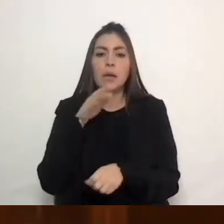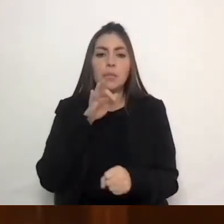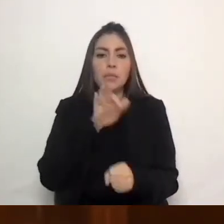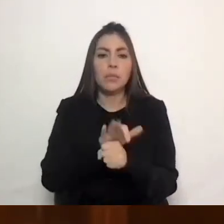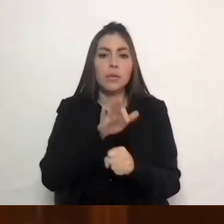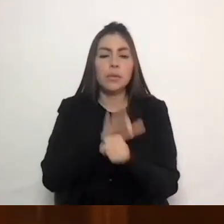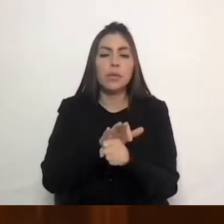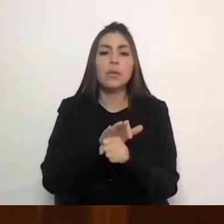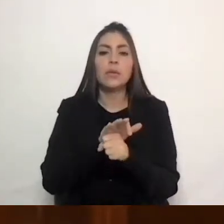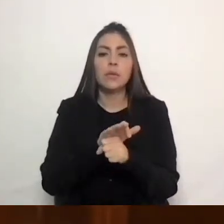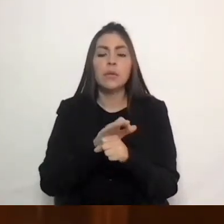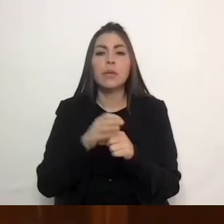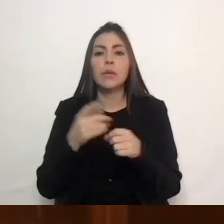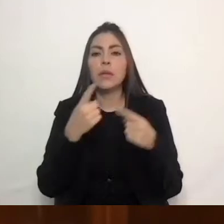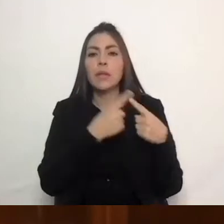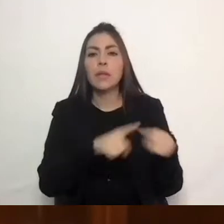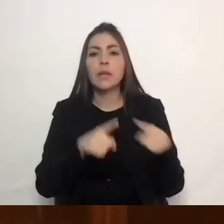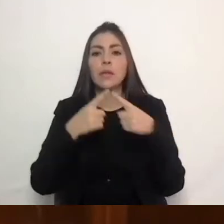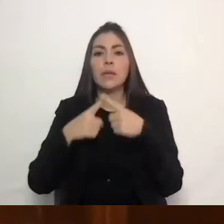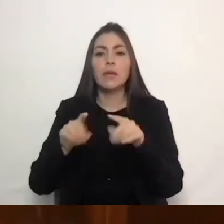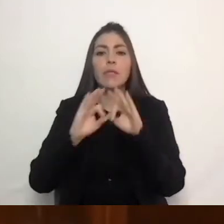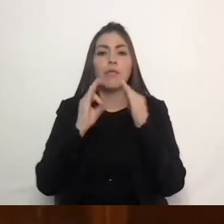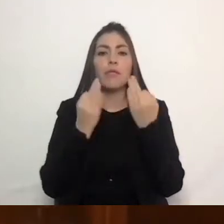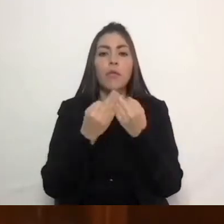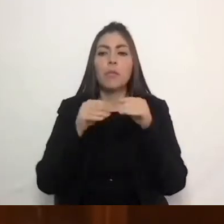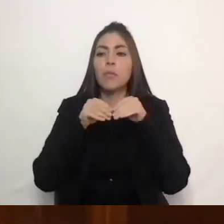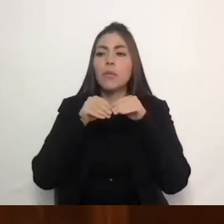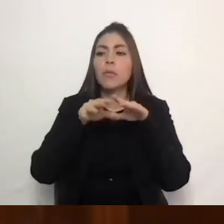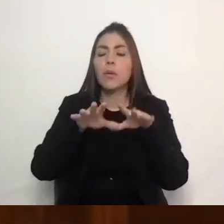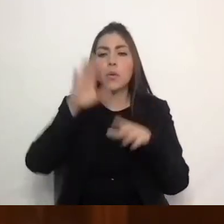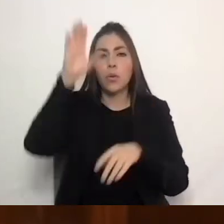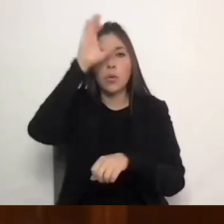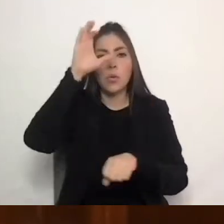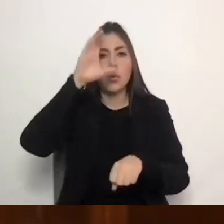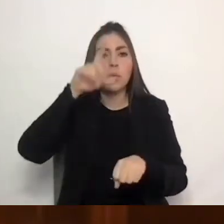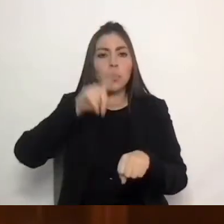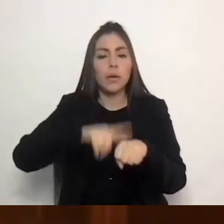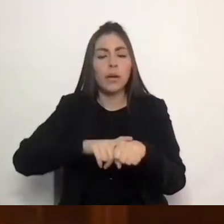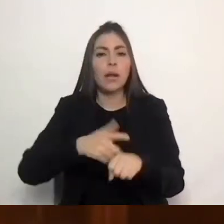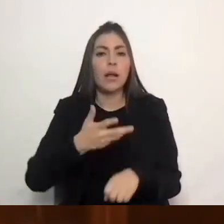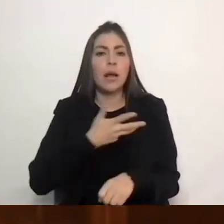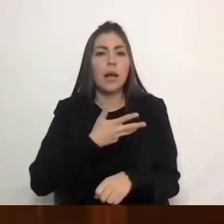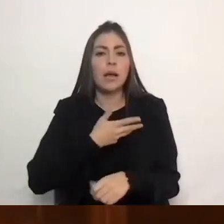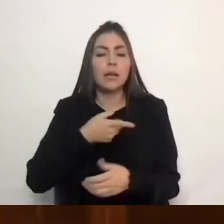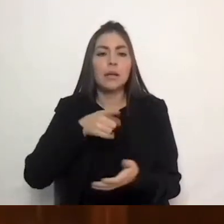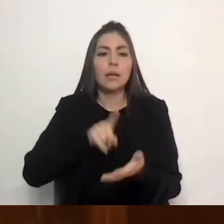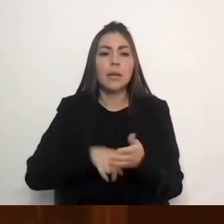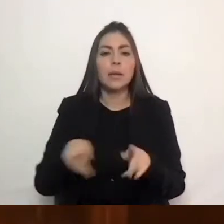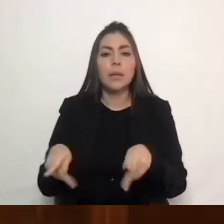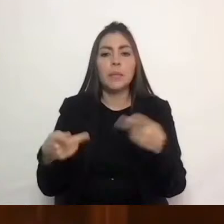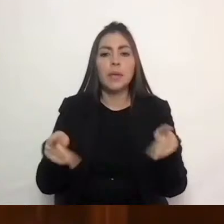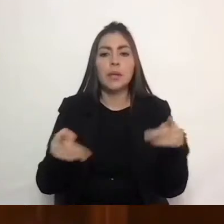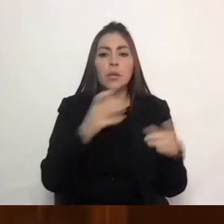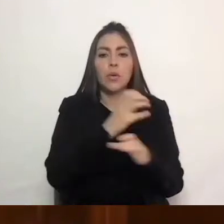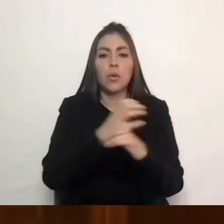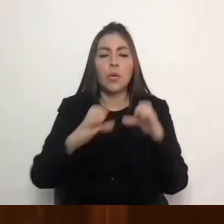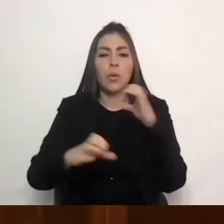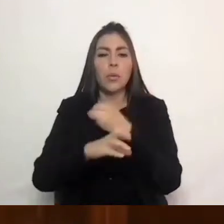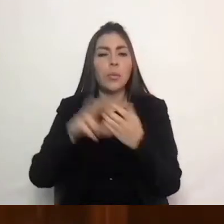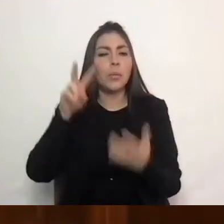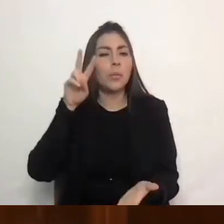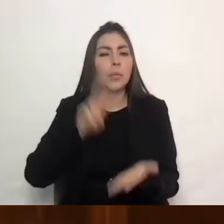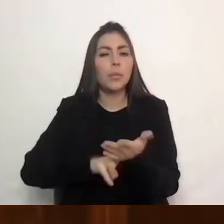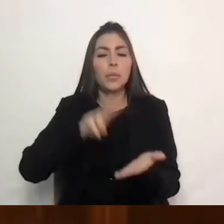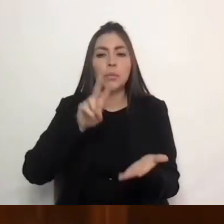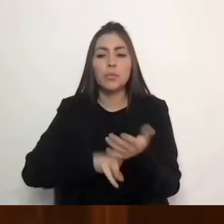las distintas manifestaciones culturales, dentro de los cuales se encuentran los productos intangibles que